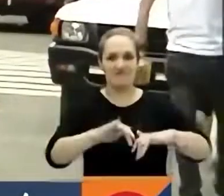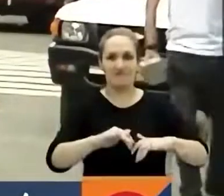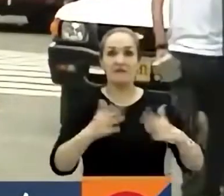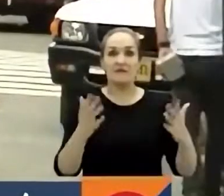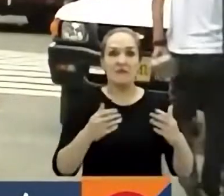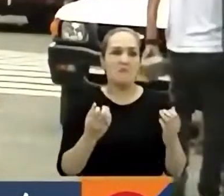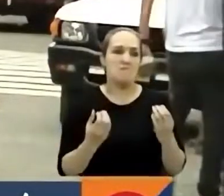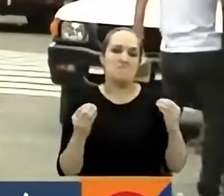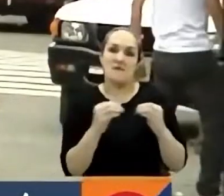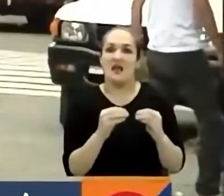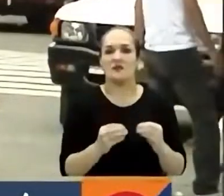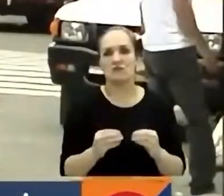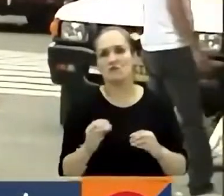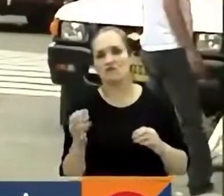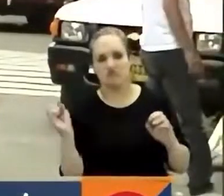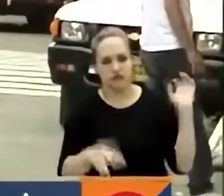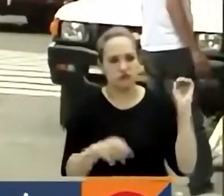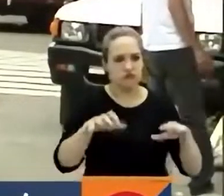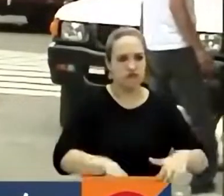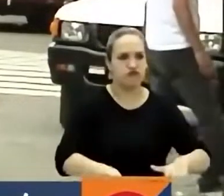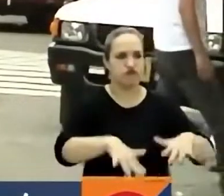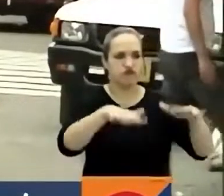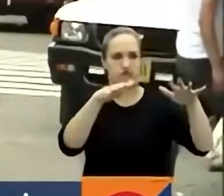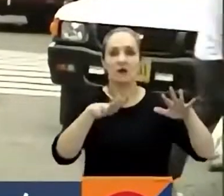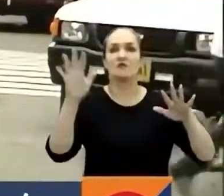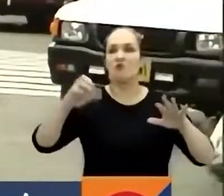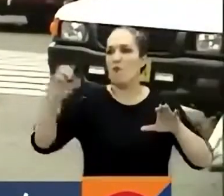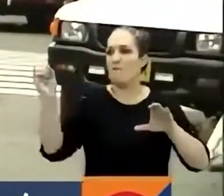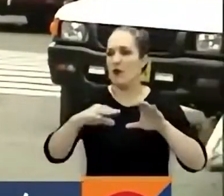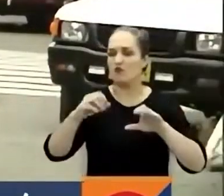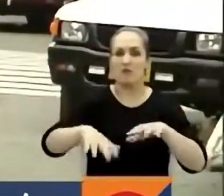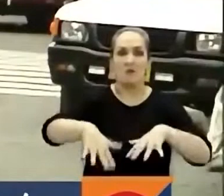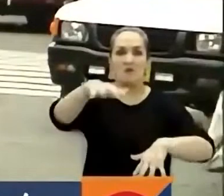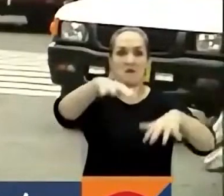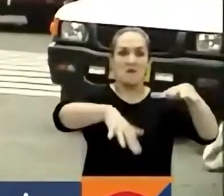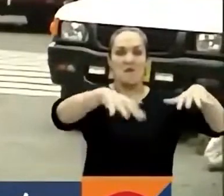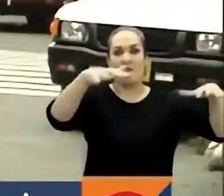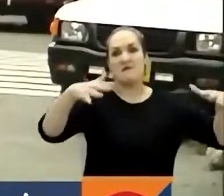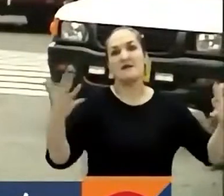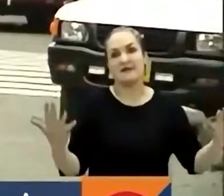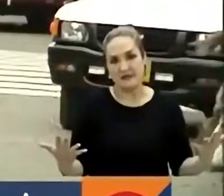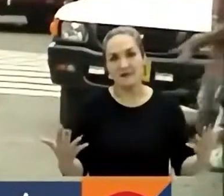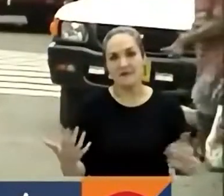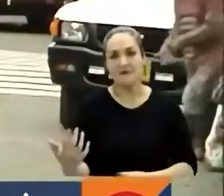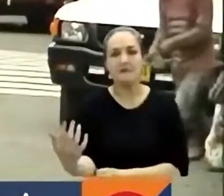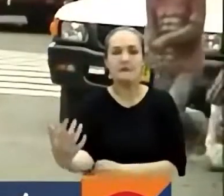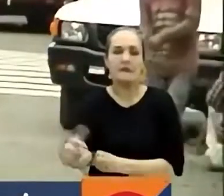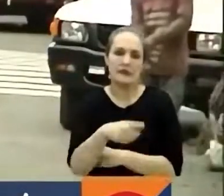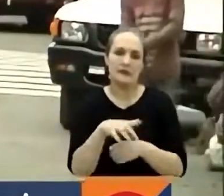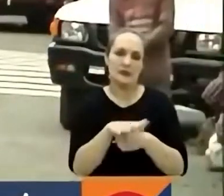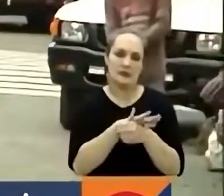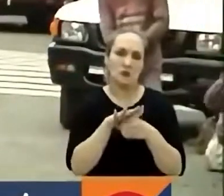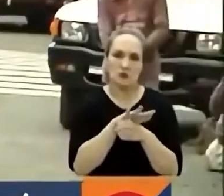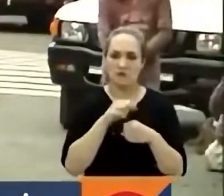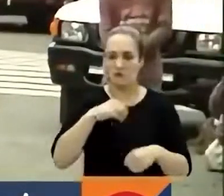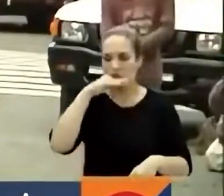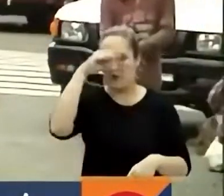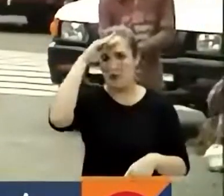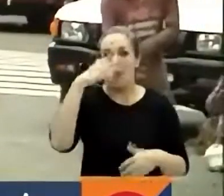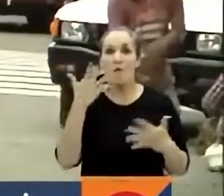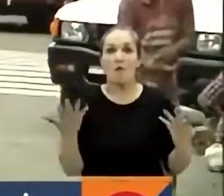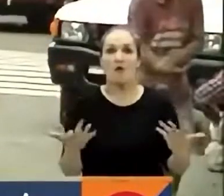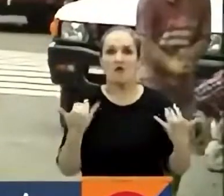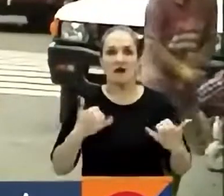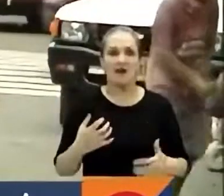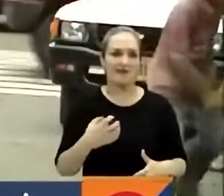por supuesto a que la alta demanda del servicio de basura y de recolección aumente de manera considerable en diferentes zonas y por eso se han